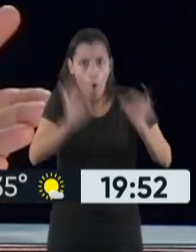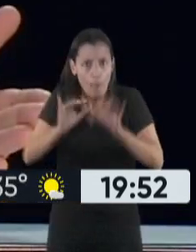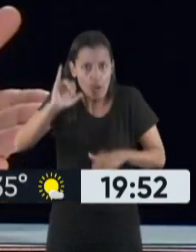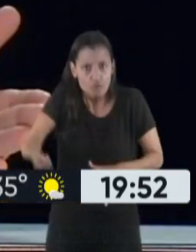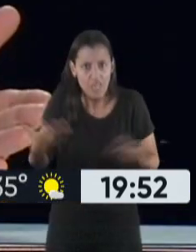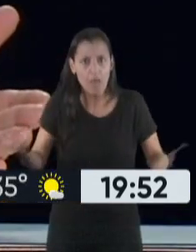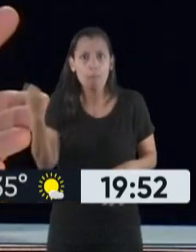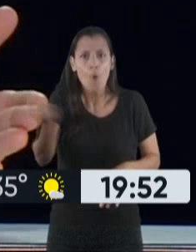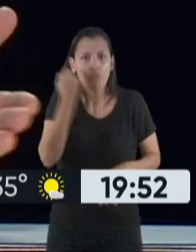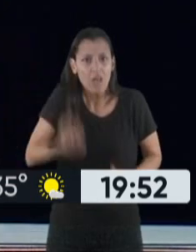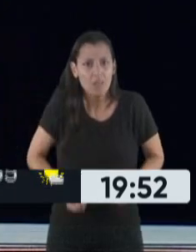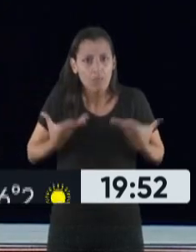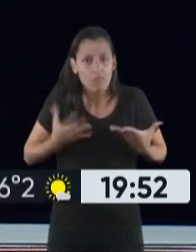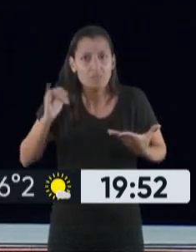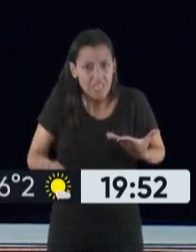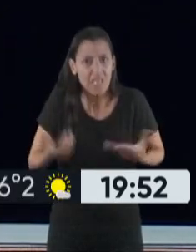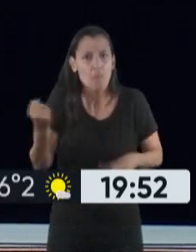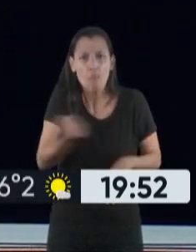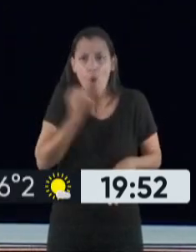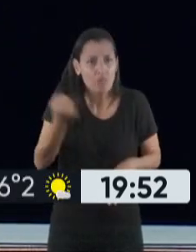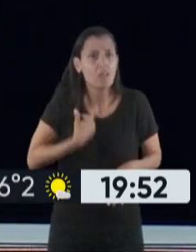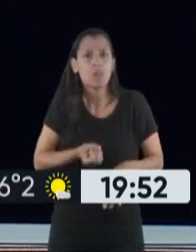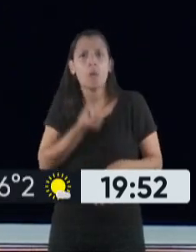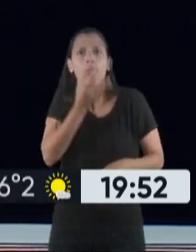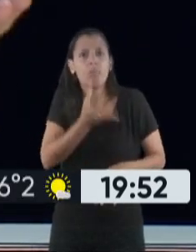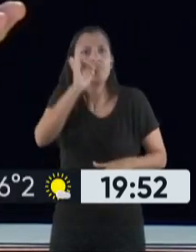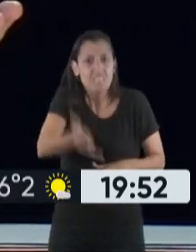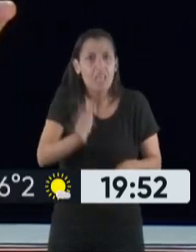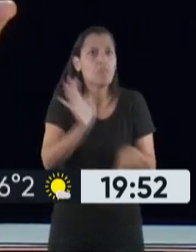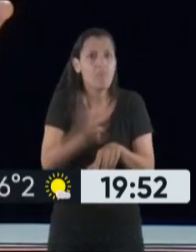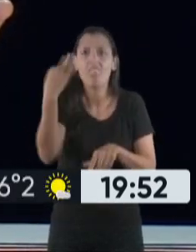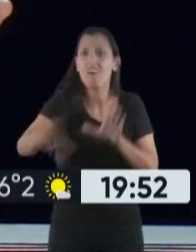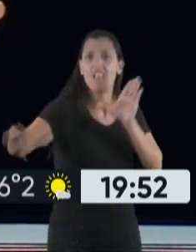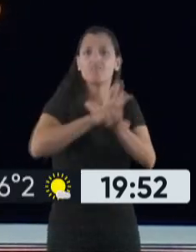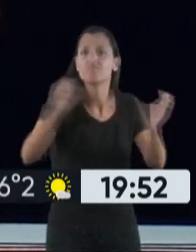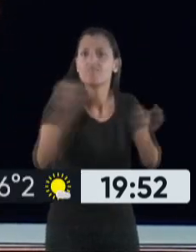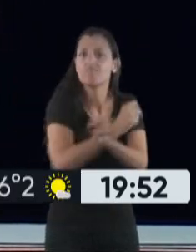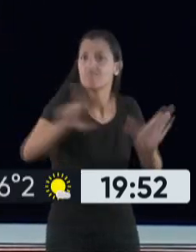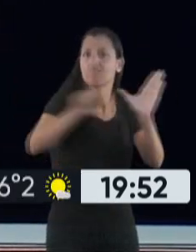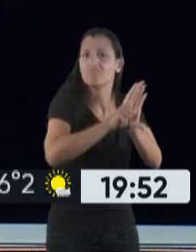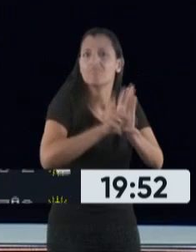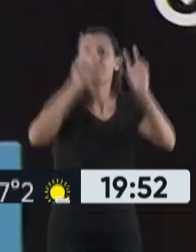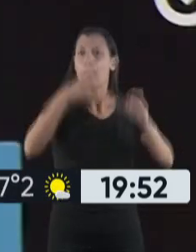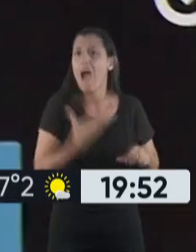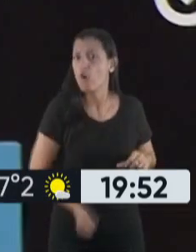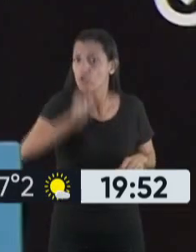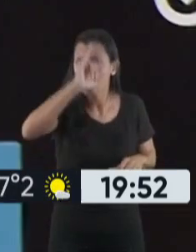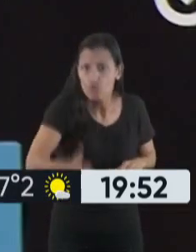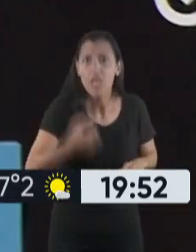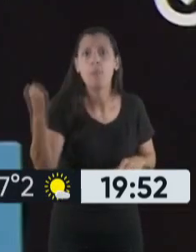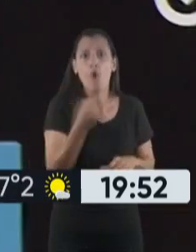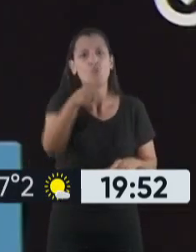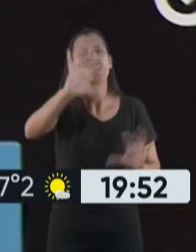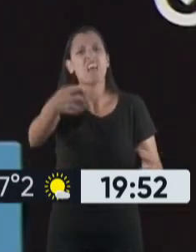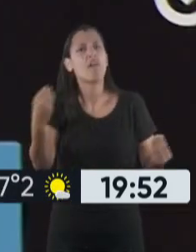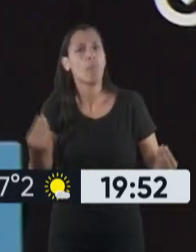Sí. Y tiene sentido que digamos que definitivamente hay que legalizar de una vez por todas el aborto. ¿Saben por